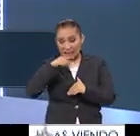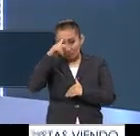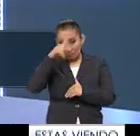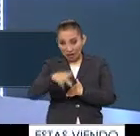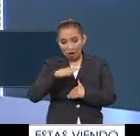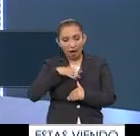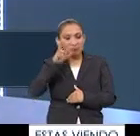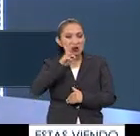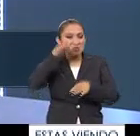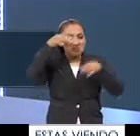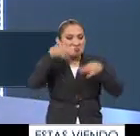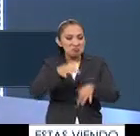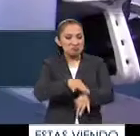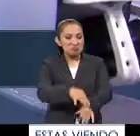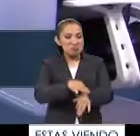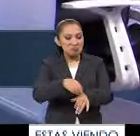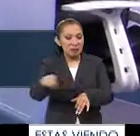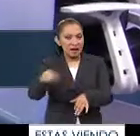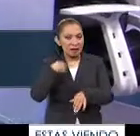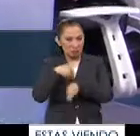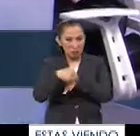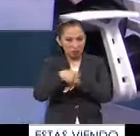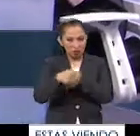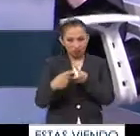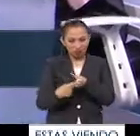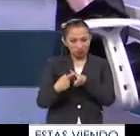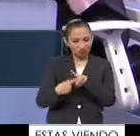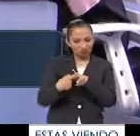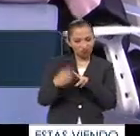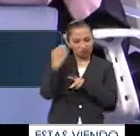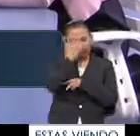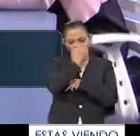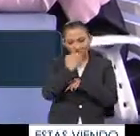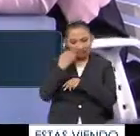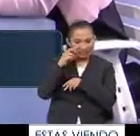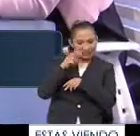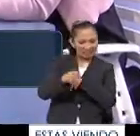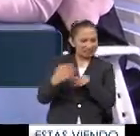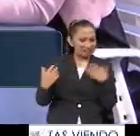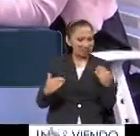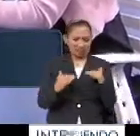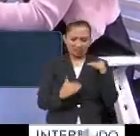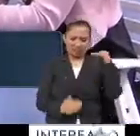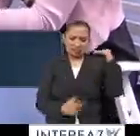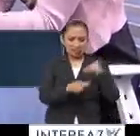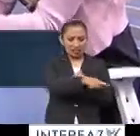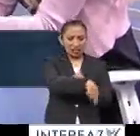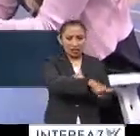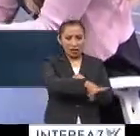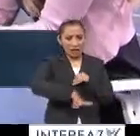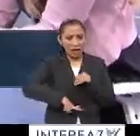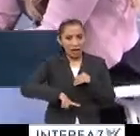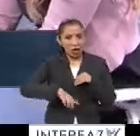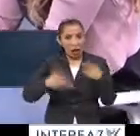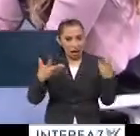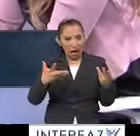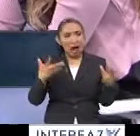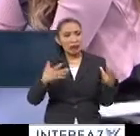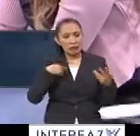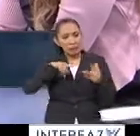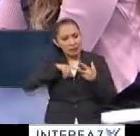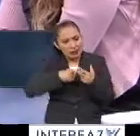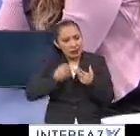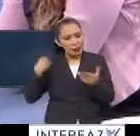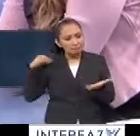tenemos la evidencia en cuanto a datos estadísticos. Evidentemente, el gobierno creó e empezó